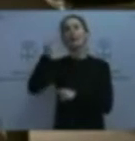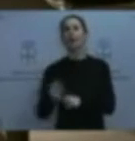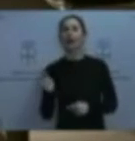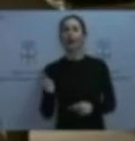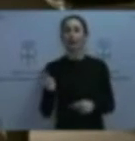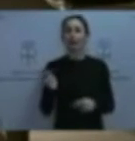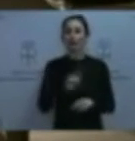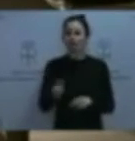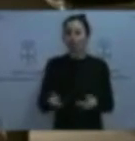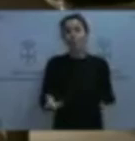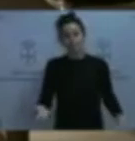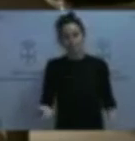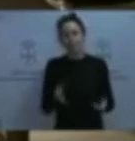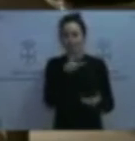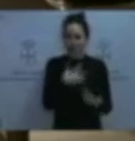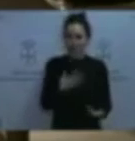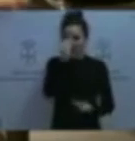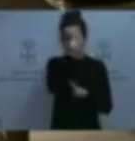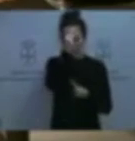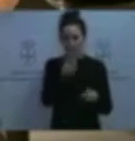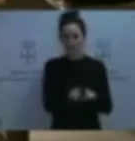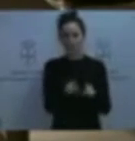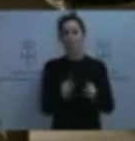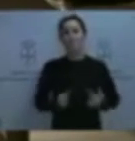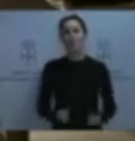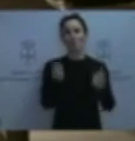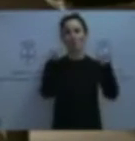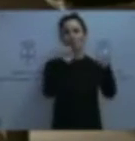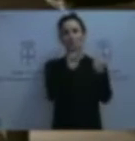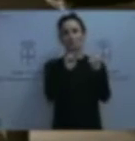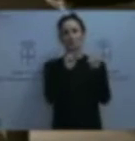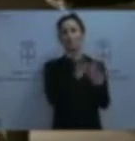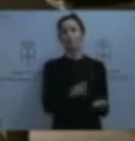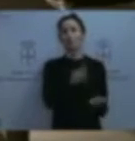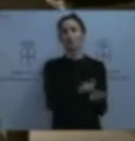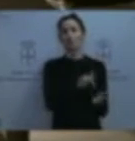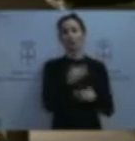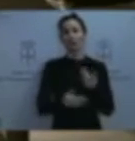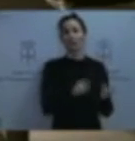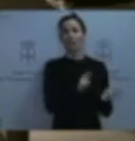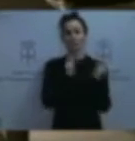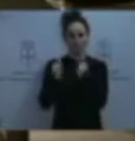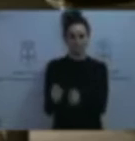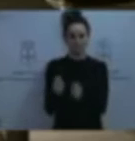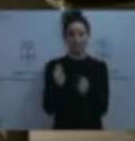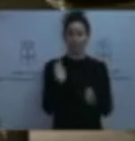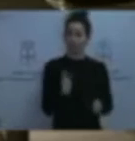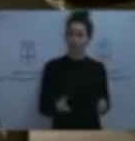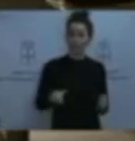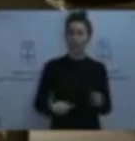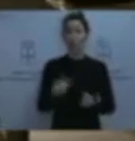a estas alturas usted sigue pensando, como cuando lo discutimos por primera vez durante el proceso de investidura, que la corrupción es cosa de casos